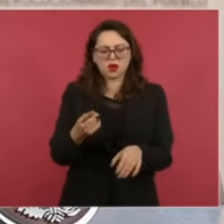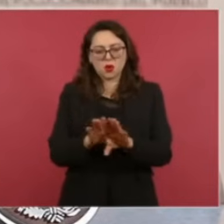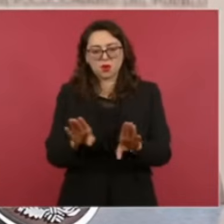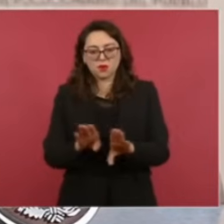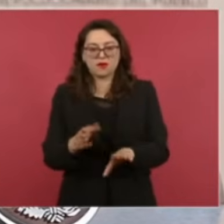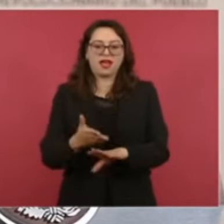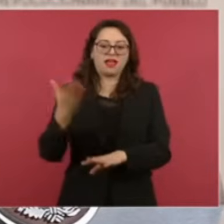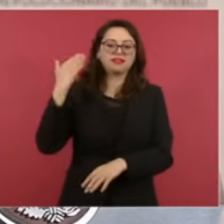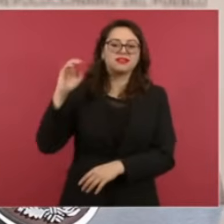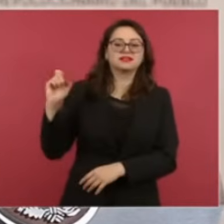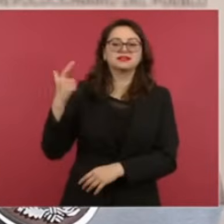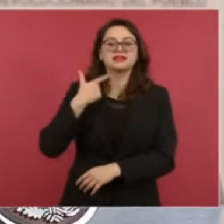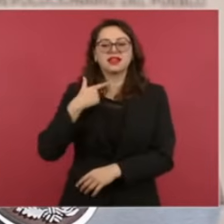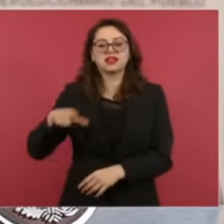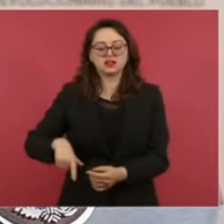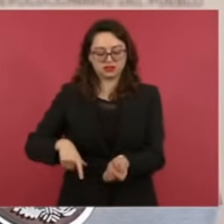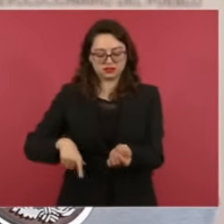pero no voy a contar toda la historia,